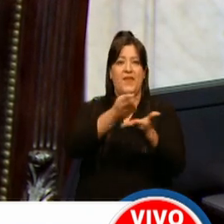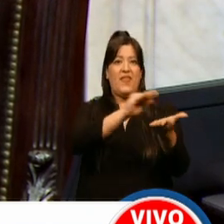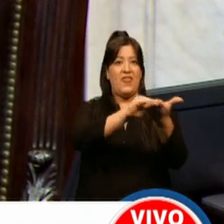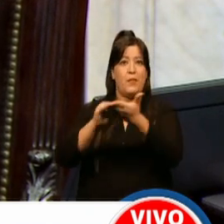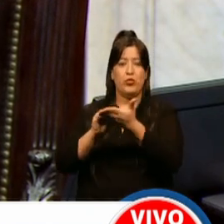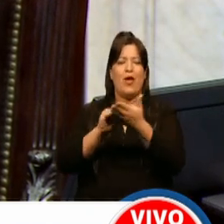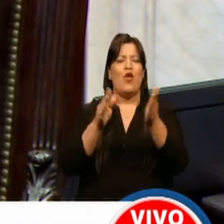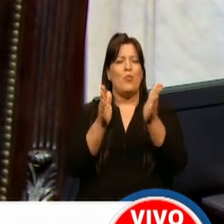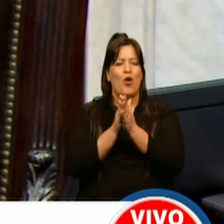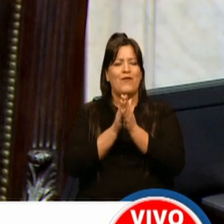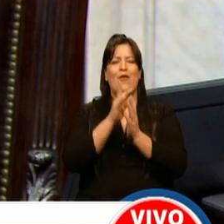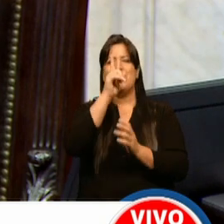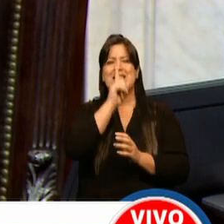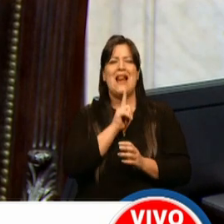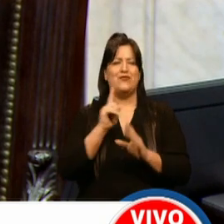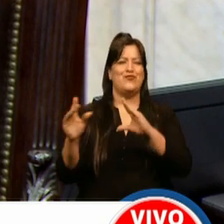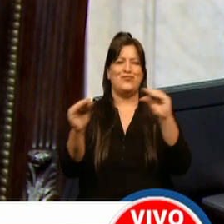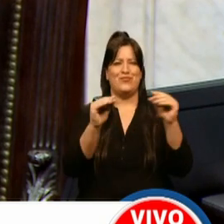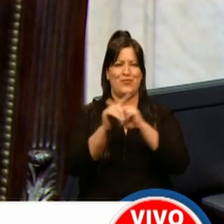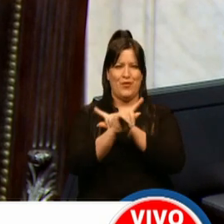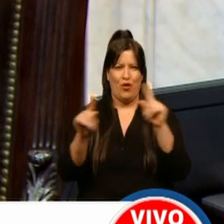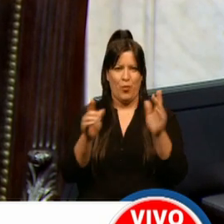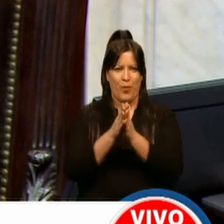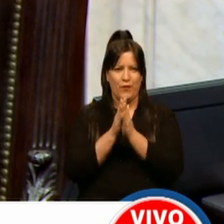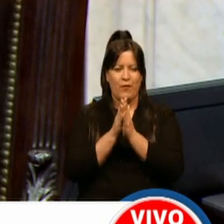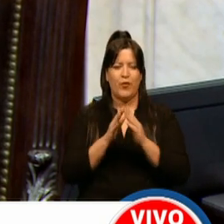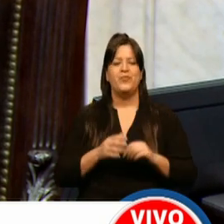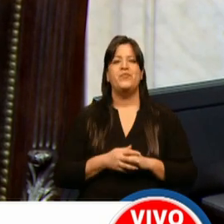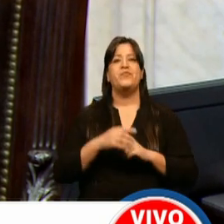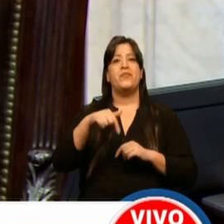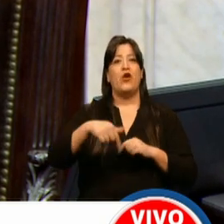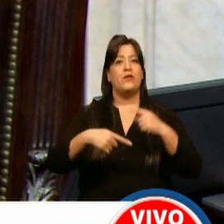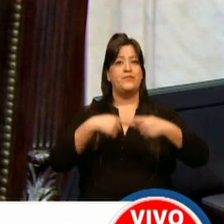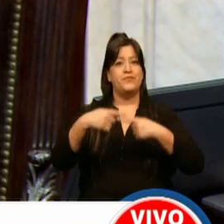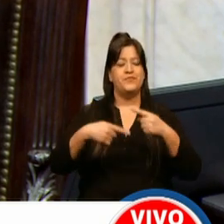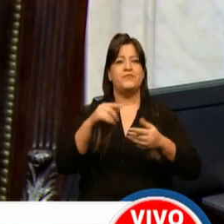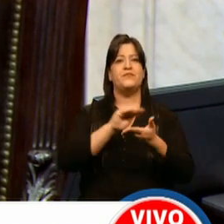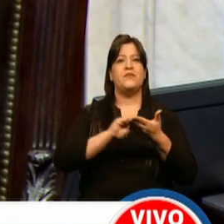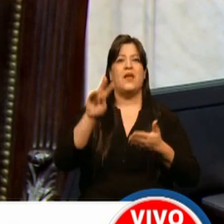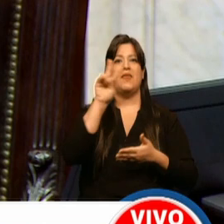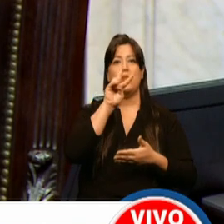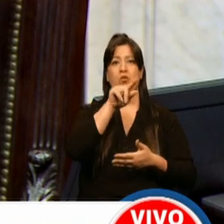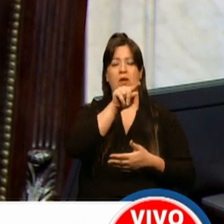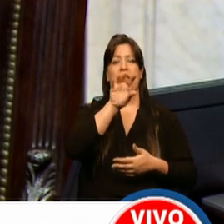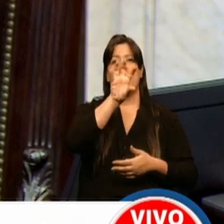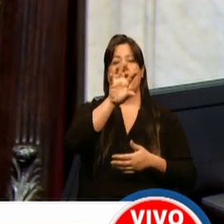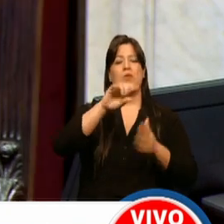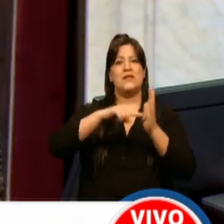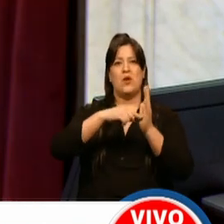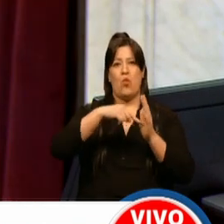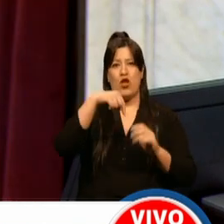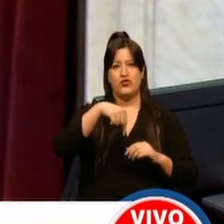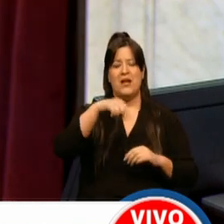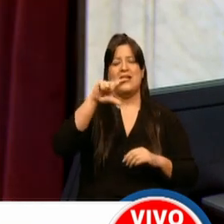mantengan el silencio por favor continúa en el uso de la palabra la diputada por la provincia de buenos aires